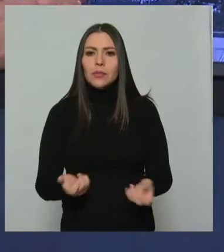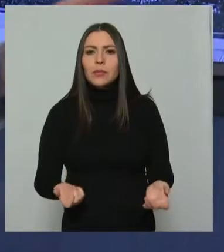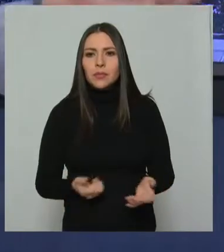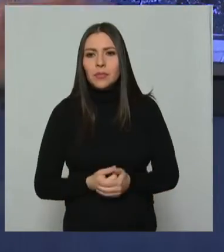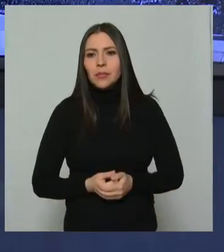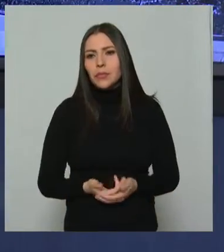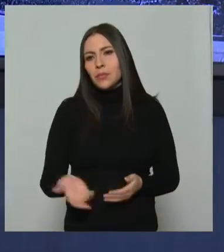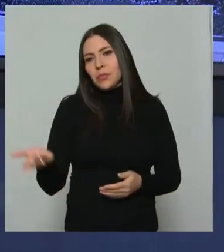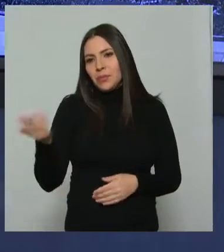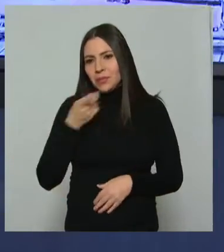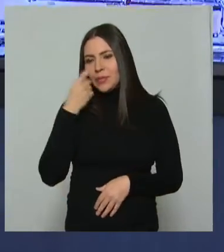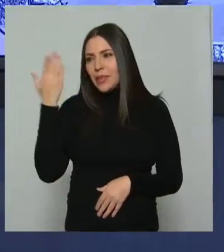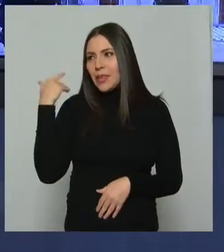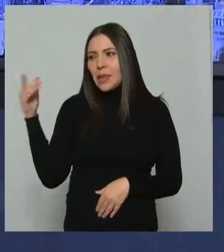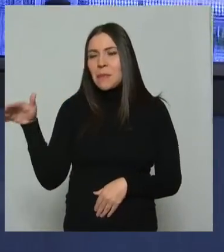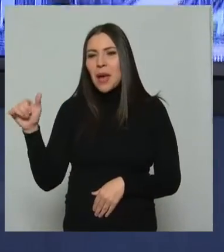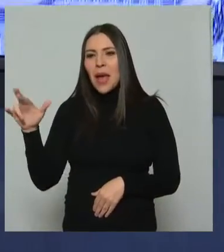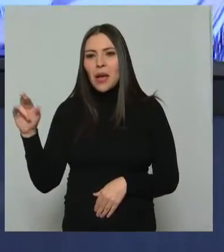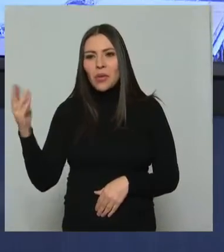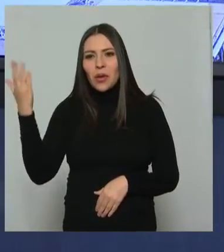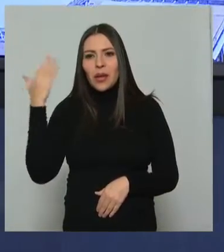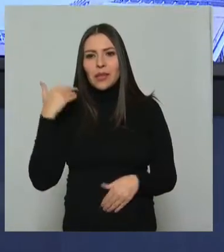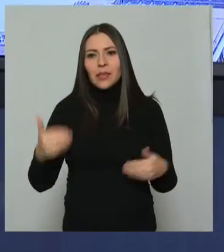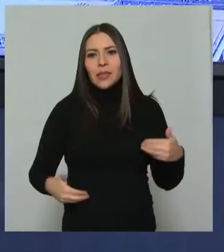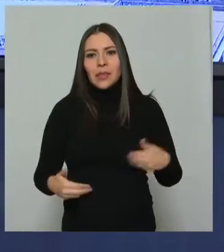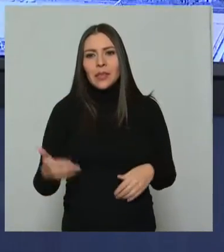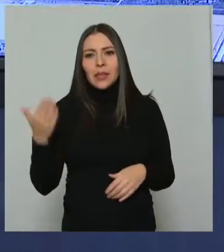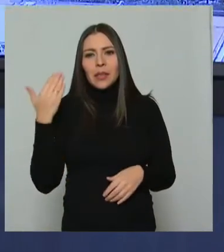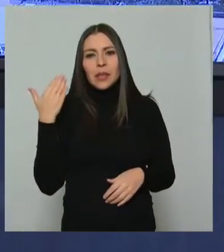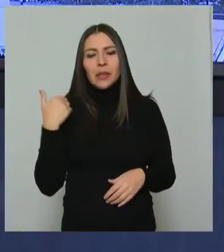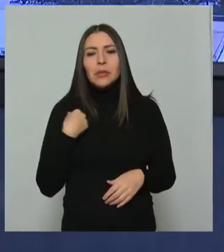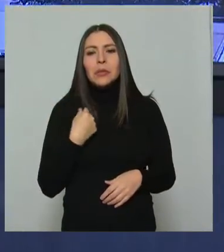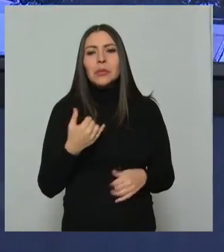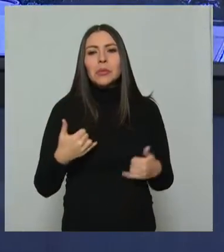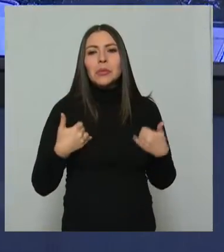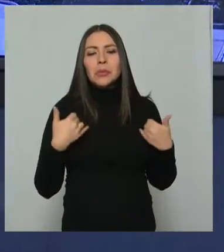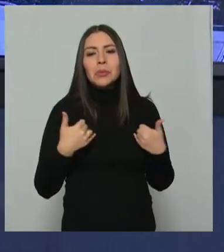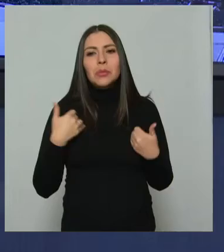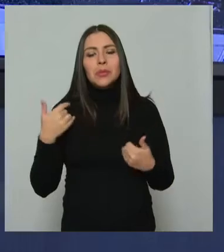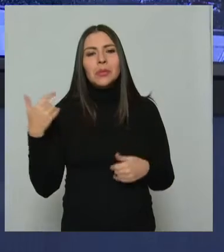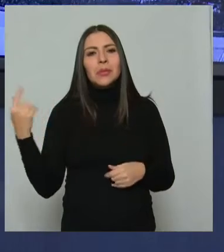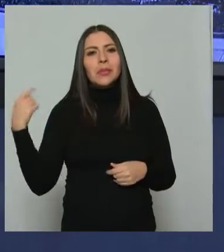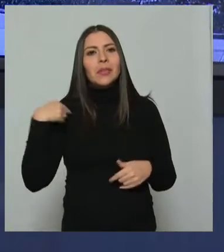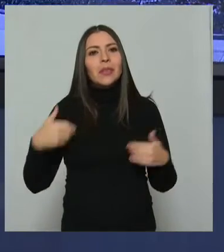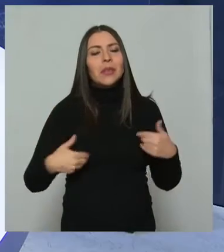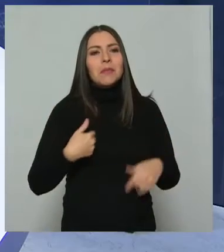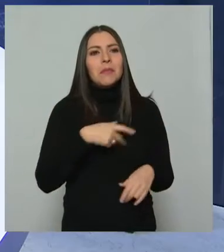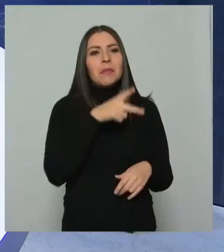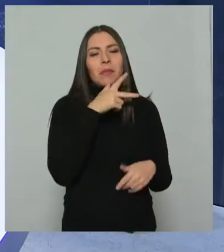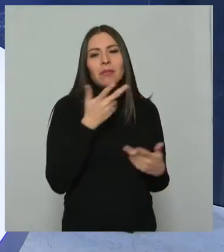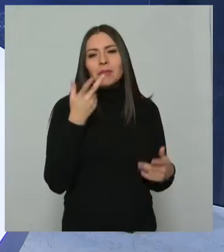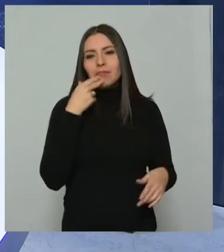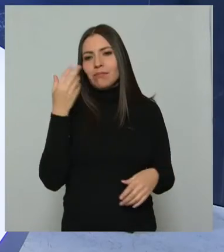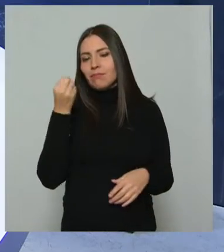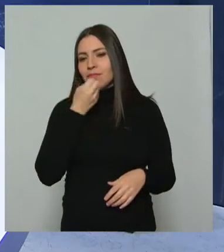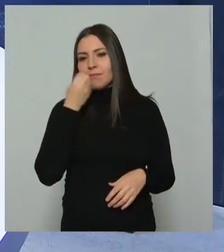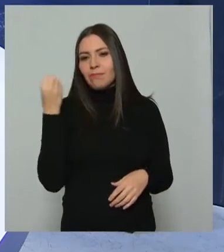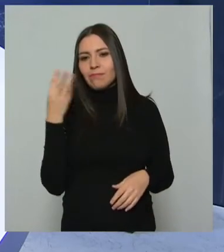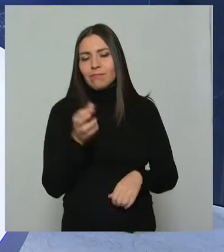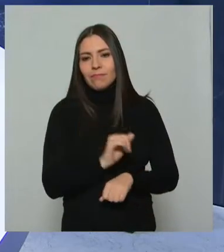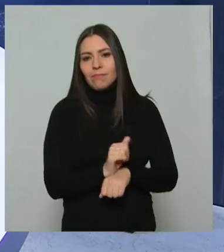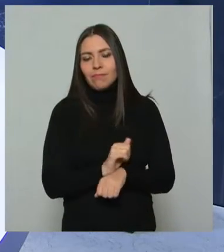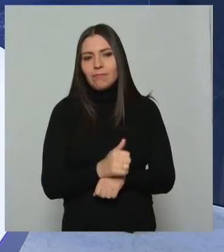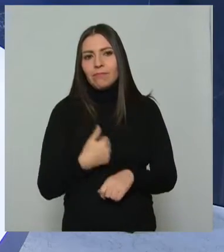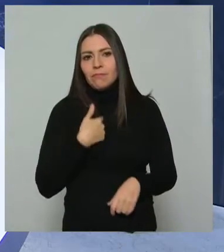mi papá, era una criatura. Apenas ayer, sí, el buen Mario Ficacci es espléndido actor, me dio mucho gusto